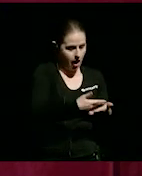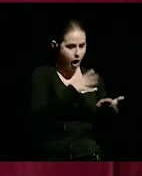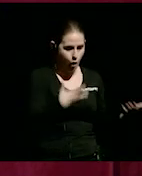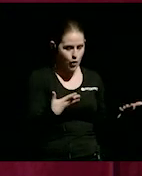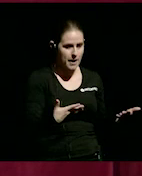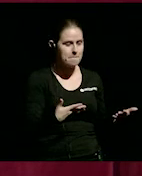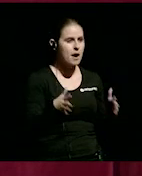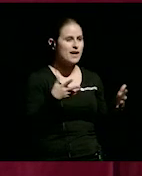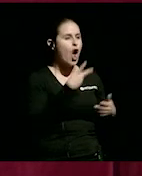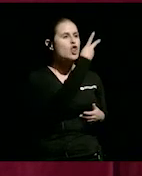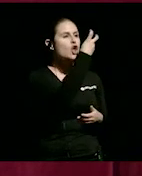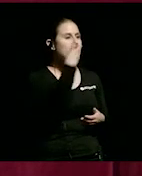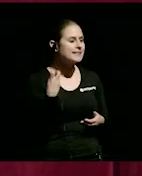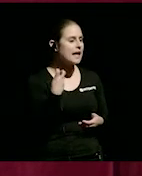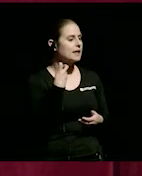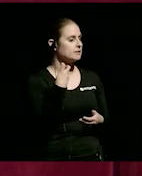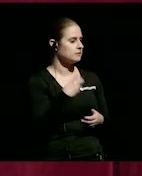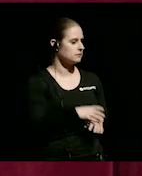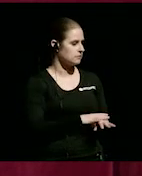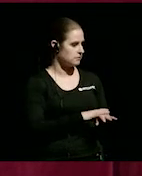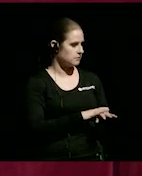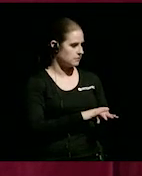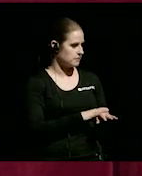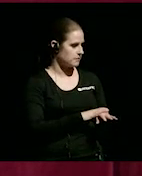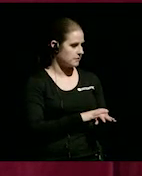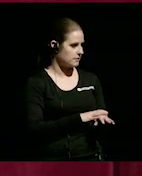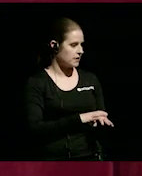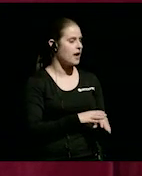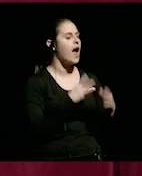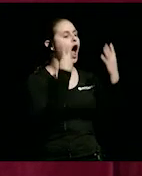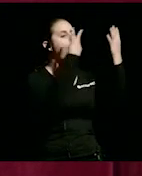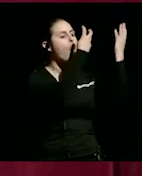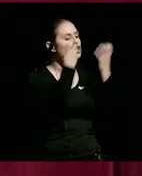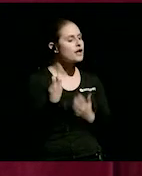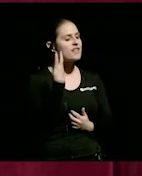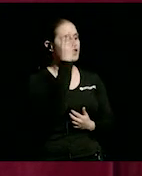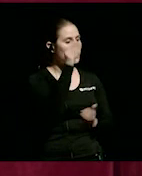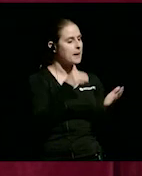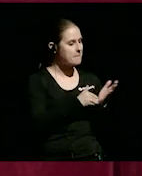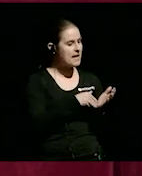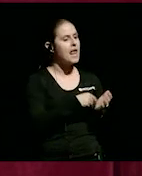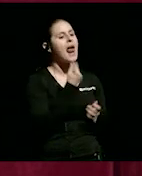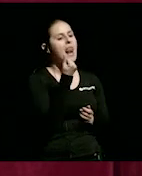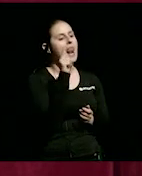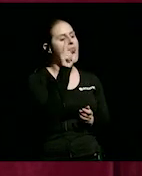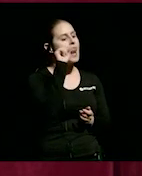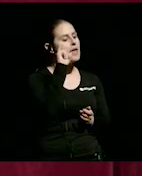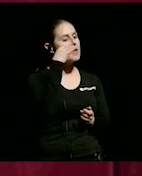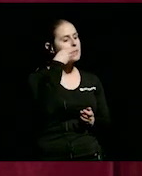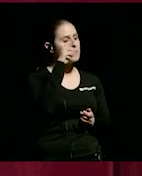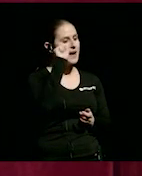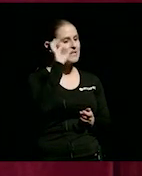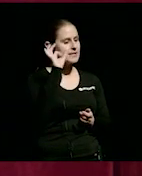850.000 libras en ese sentido. Hay un presupuesto para accesibilidad y eso